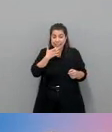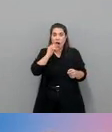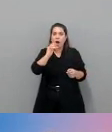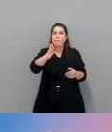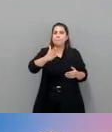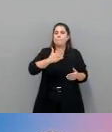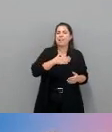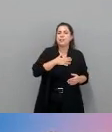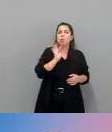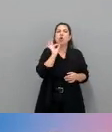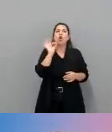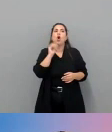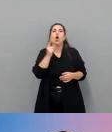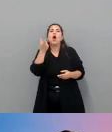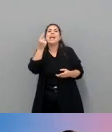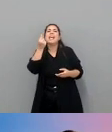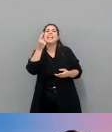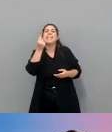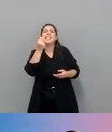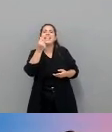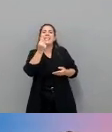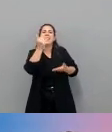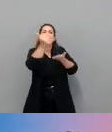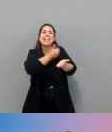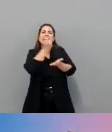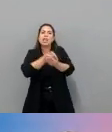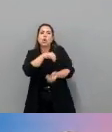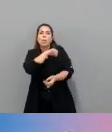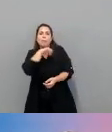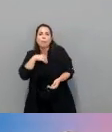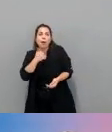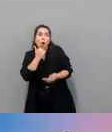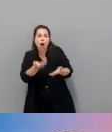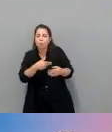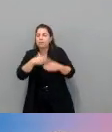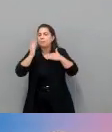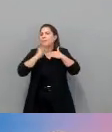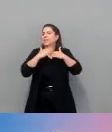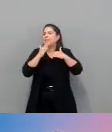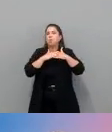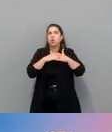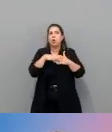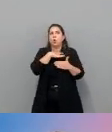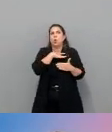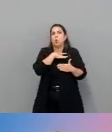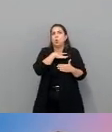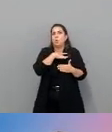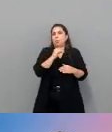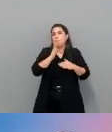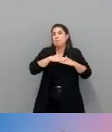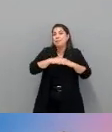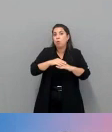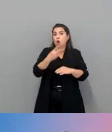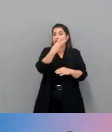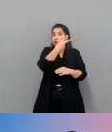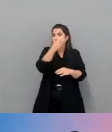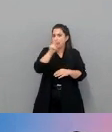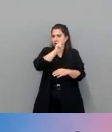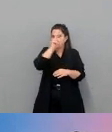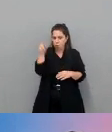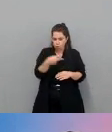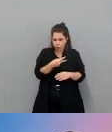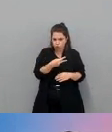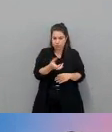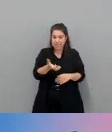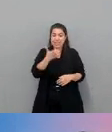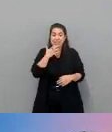unos ingresos elevados, por lo que sea, bueno, pues una cuantía mínima tendrían que darnos como mínimo 200 euros. Pero si